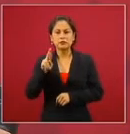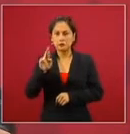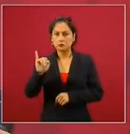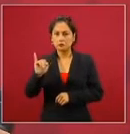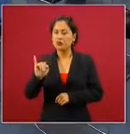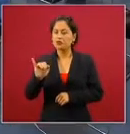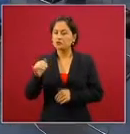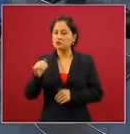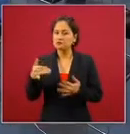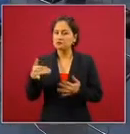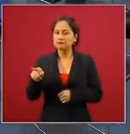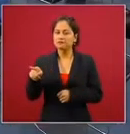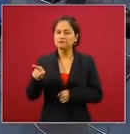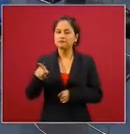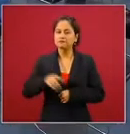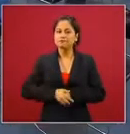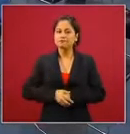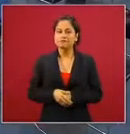¿Qué pasa?